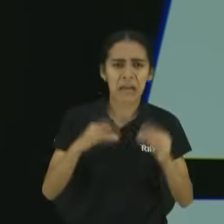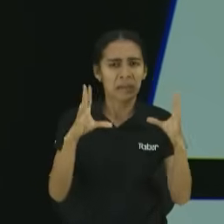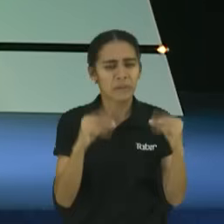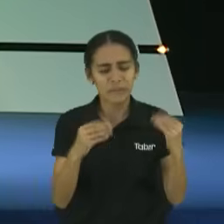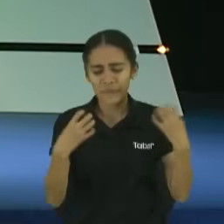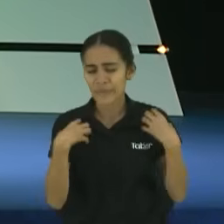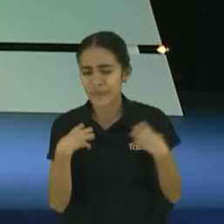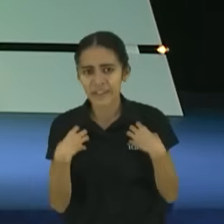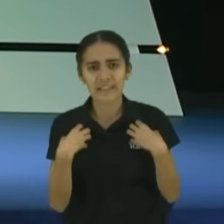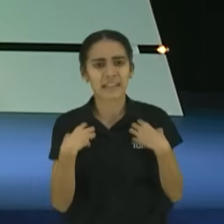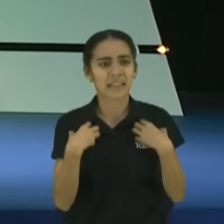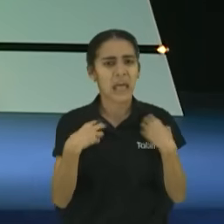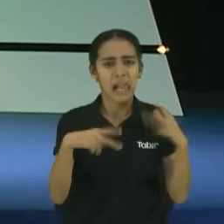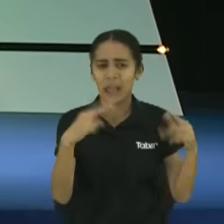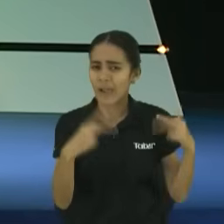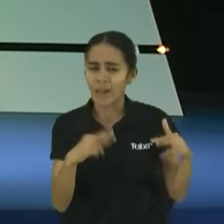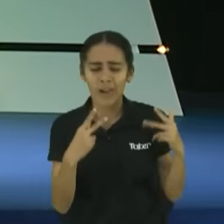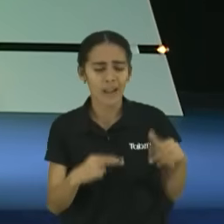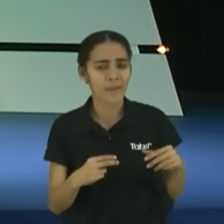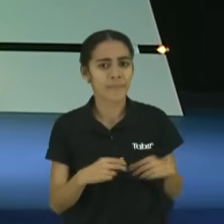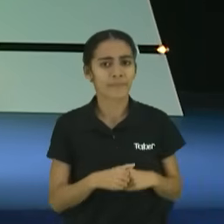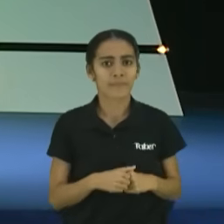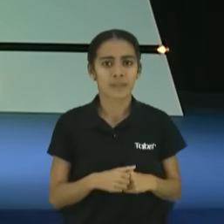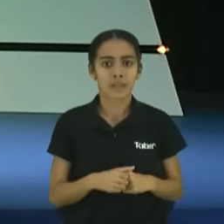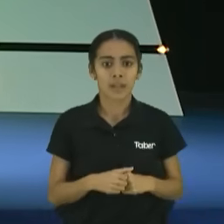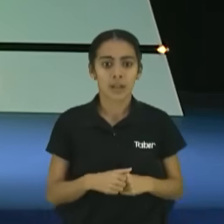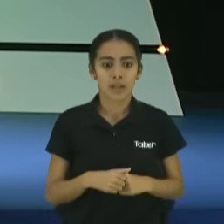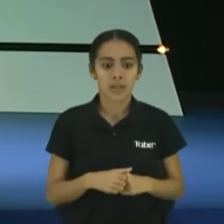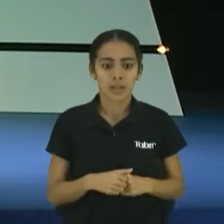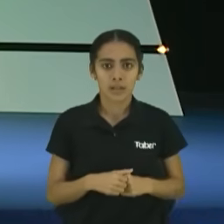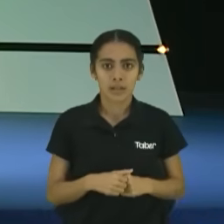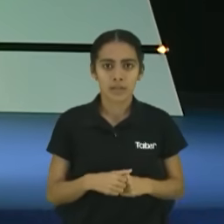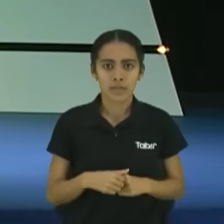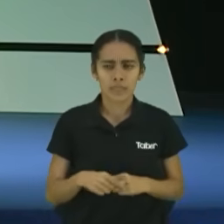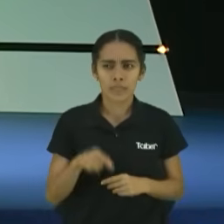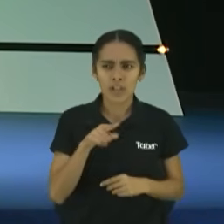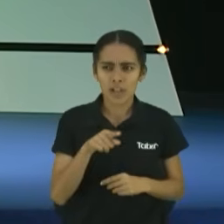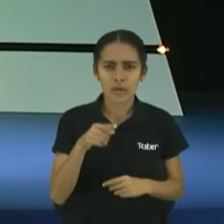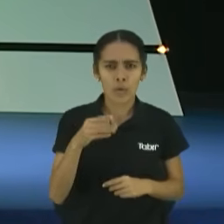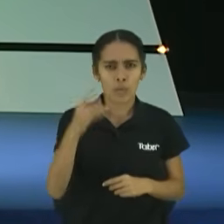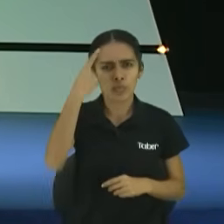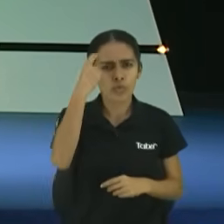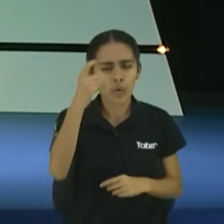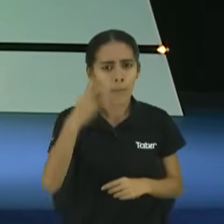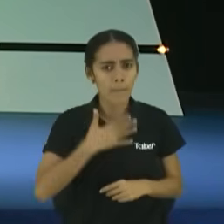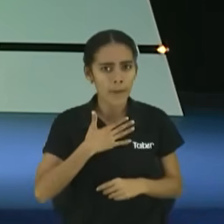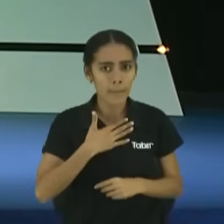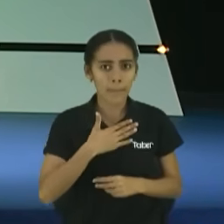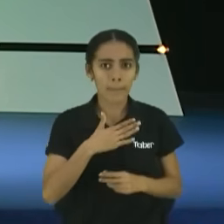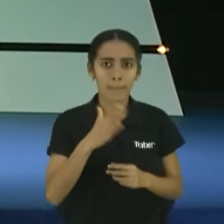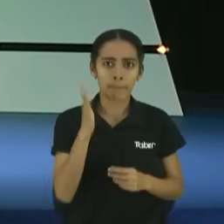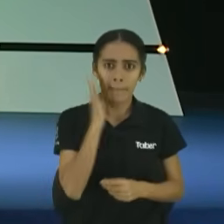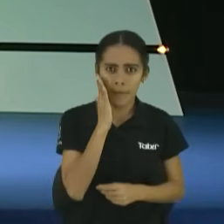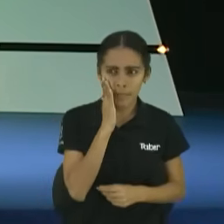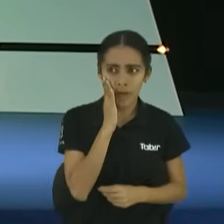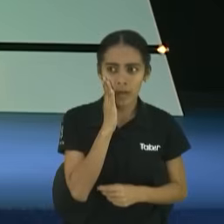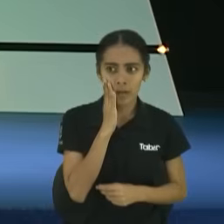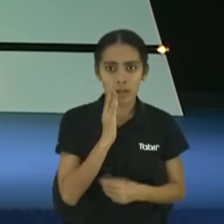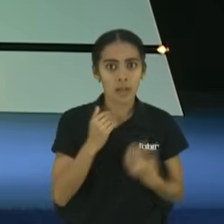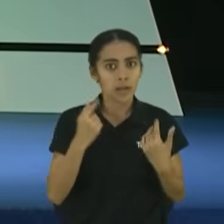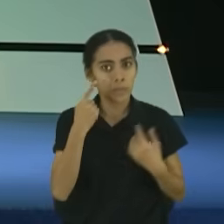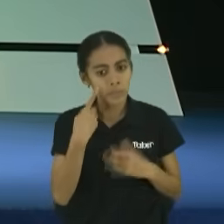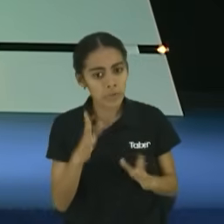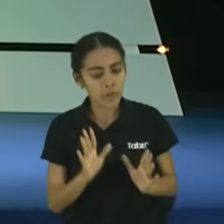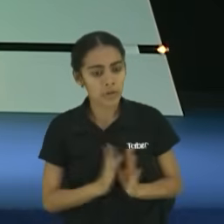relación, fíjese cómo comenzó a soñar con mi mamá, me decía. Y comenzó a soñar con mi mamá, y mire cómo son las